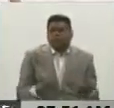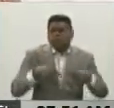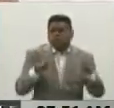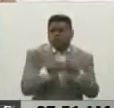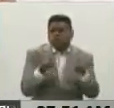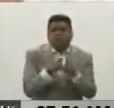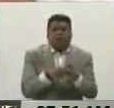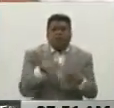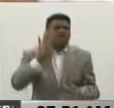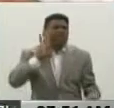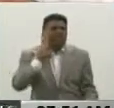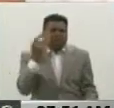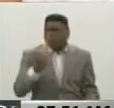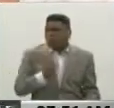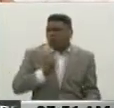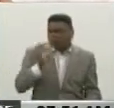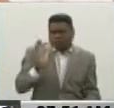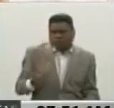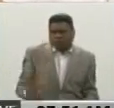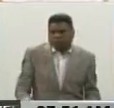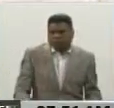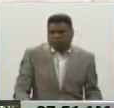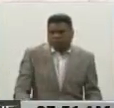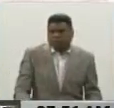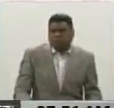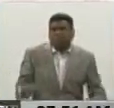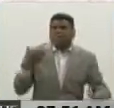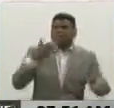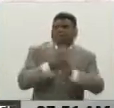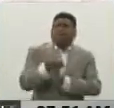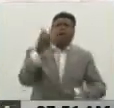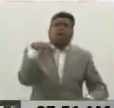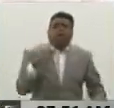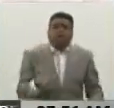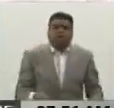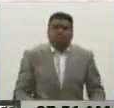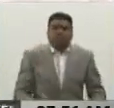otra. ¿Qué ha ocurrido en el pasado? Ellos han sido muy sutiles